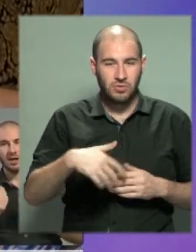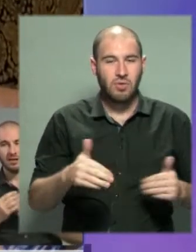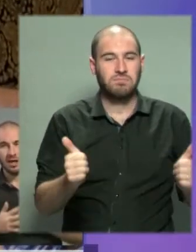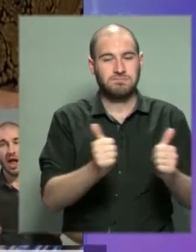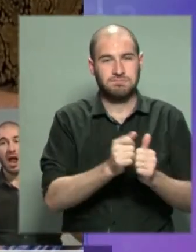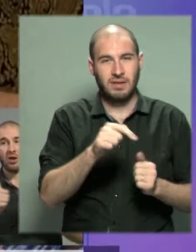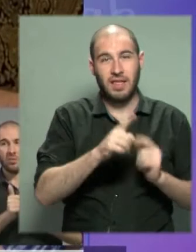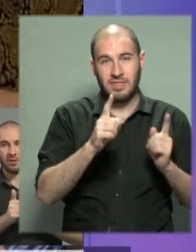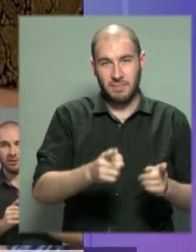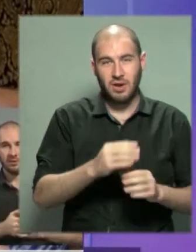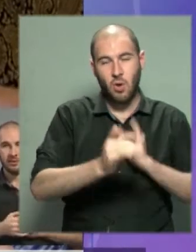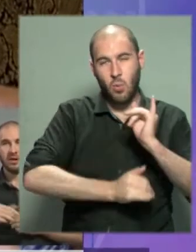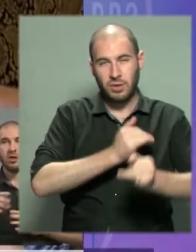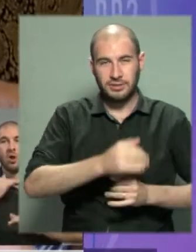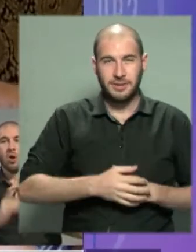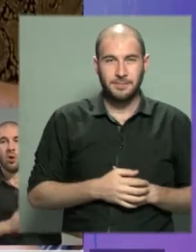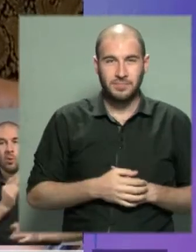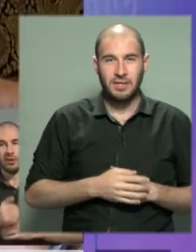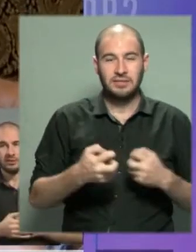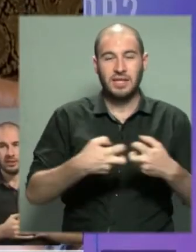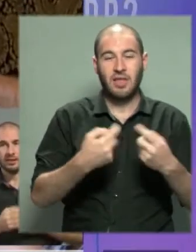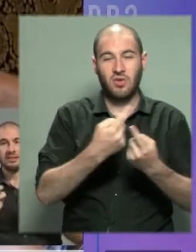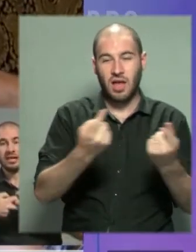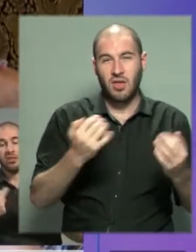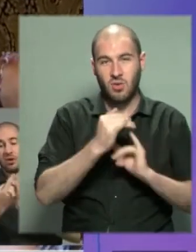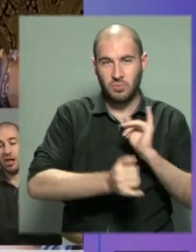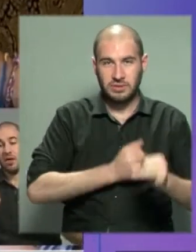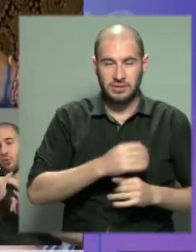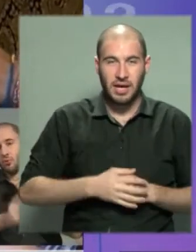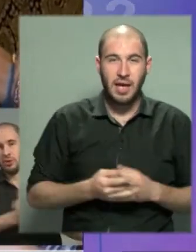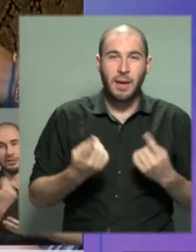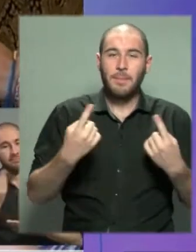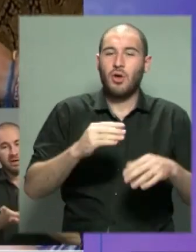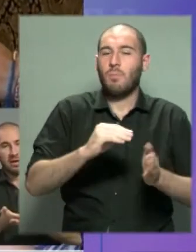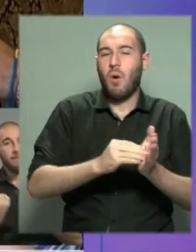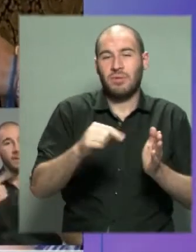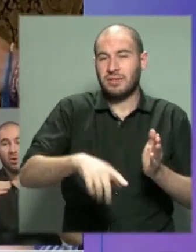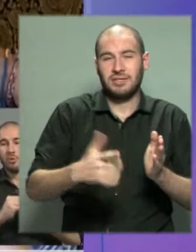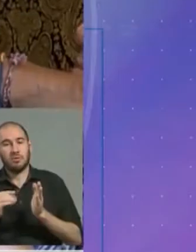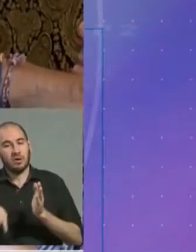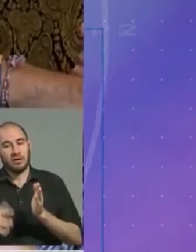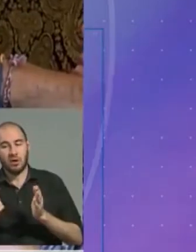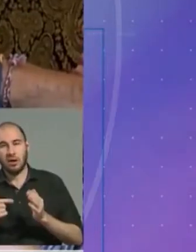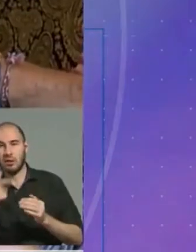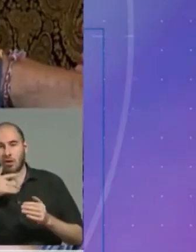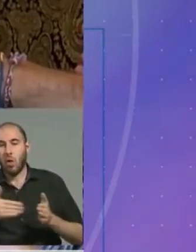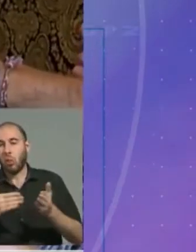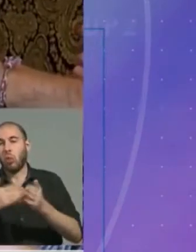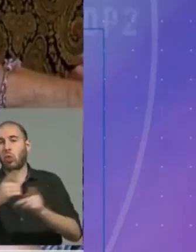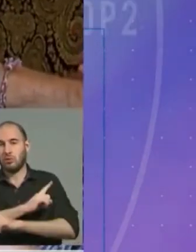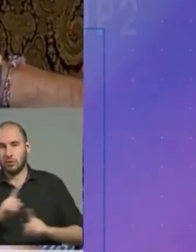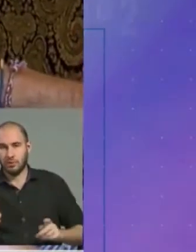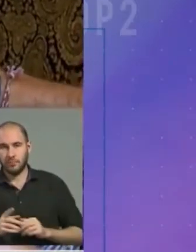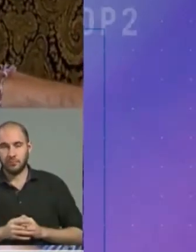acompañar, por supuesto planteando lo que cada sindicato tiene que plantear, pero no es un momento para poner piedras en el camino, ¿no? Así que